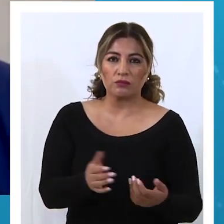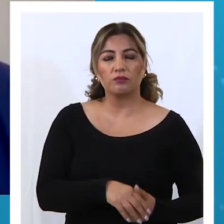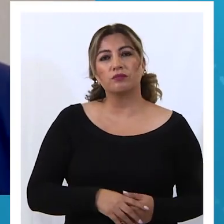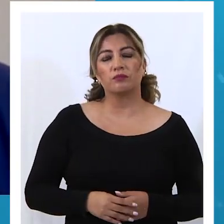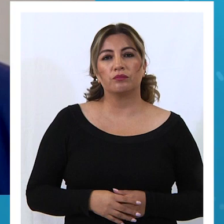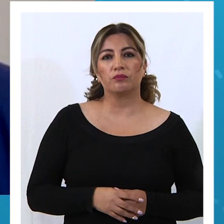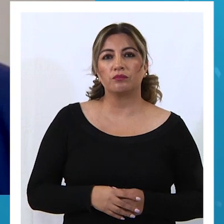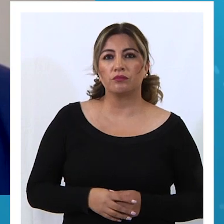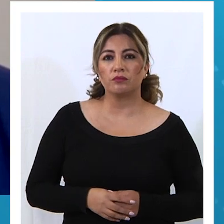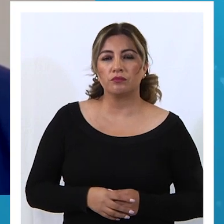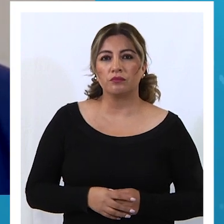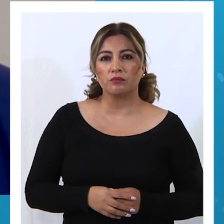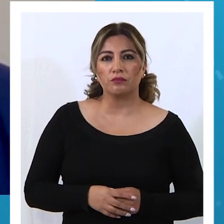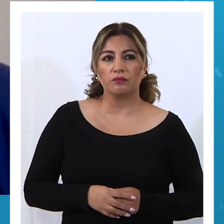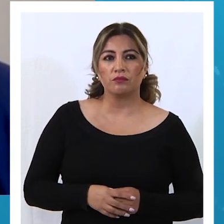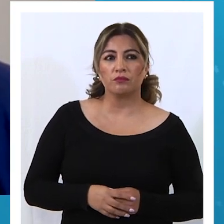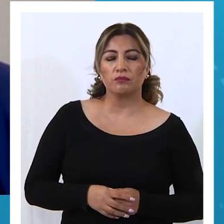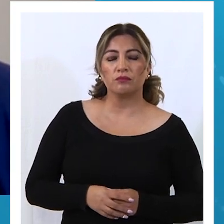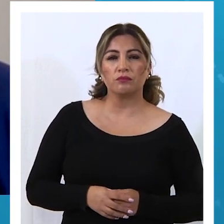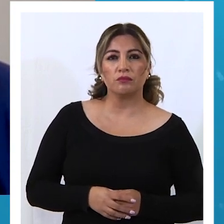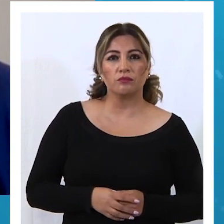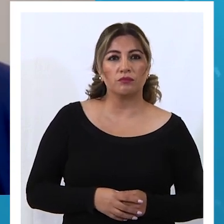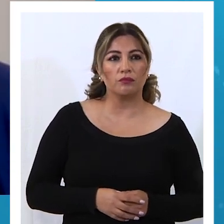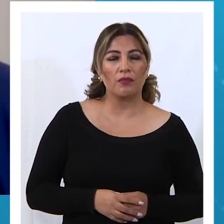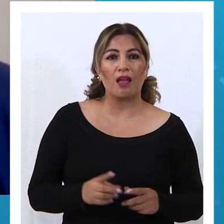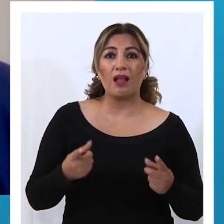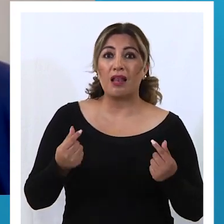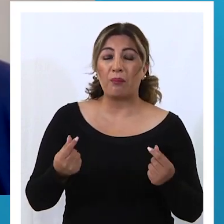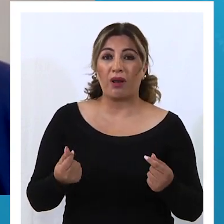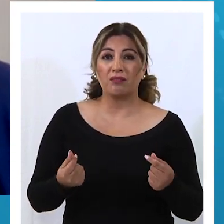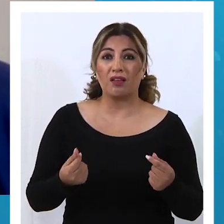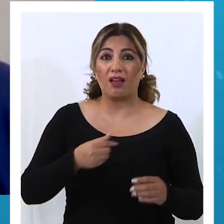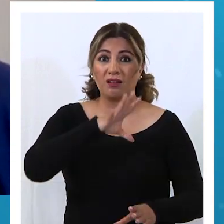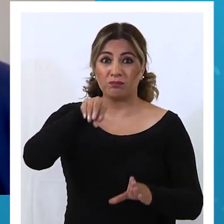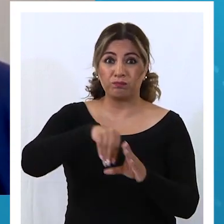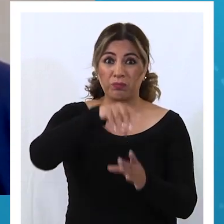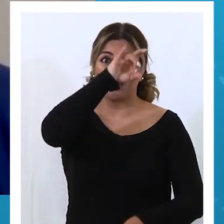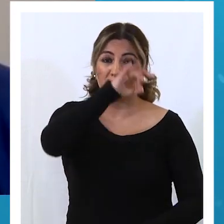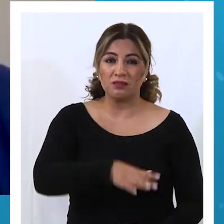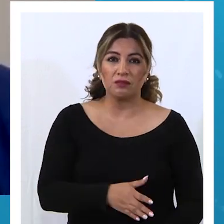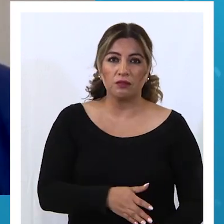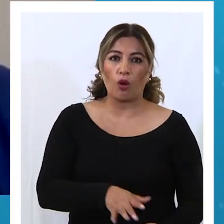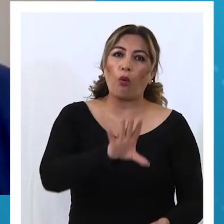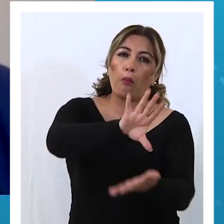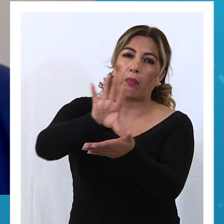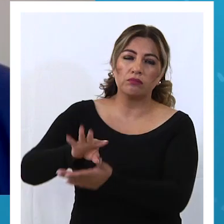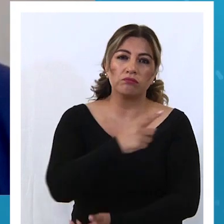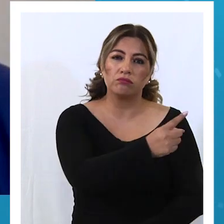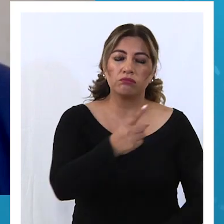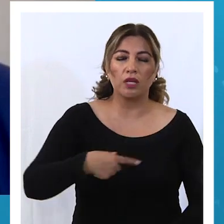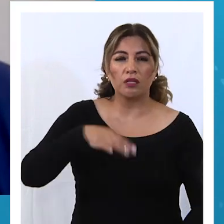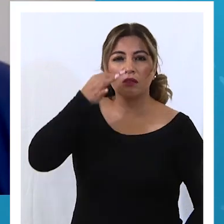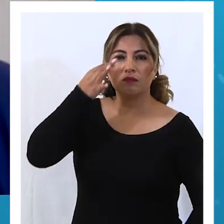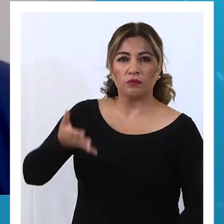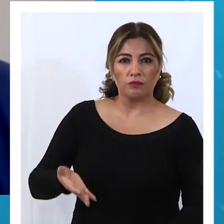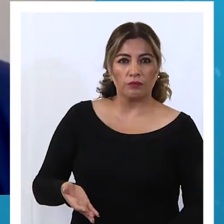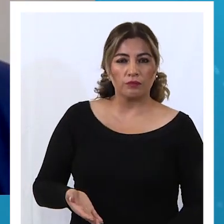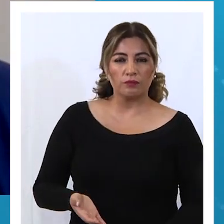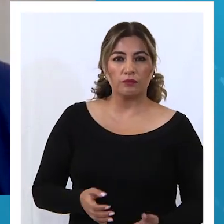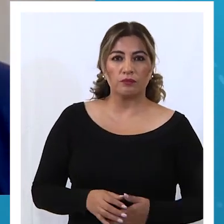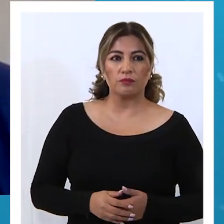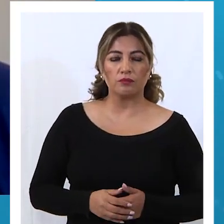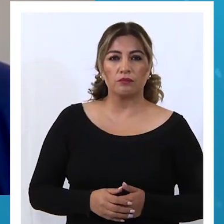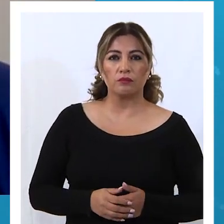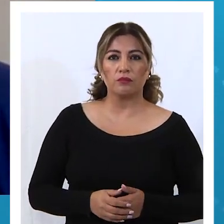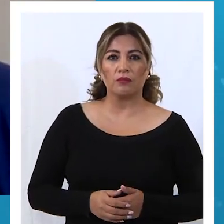Yo creo que a fin de cuentas, los recursos que tiene un país se observan en la forma en